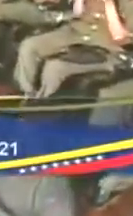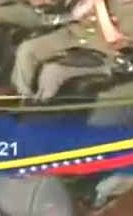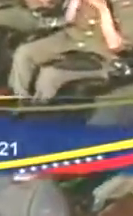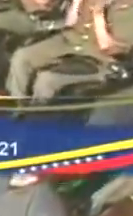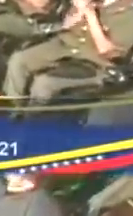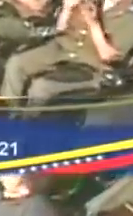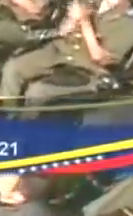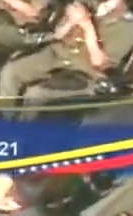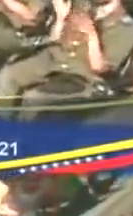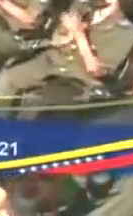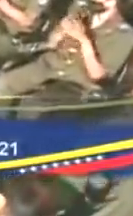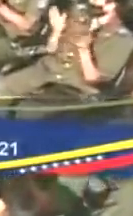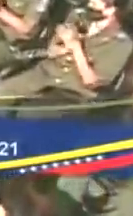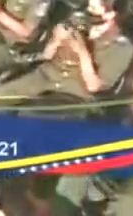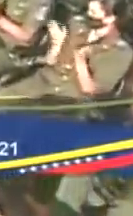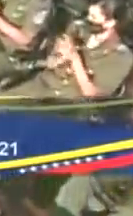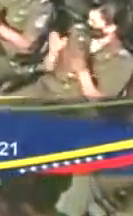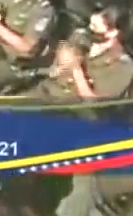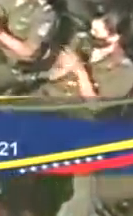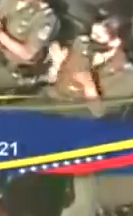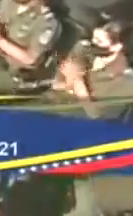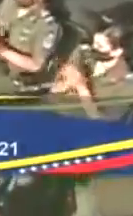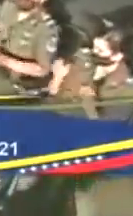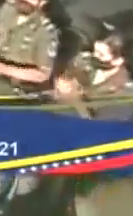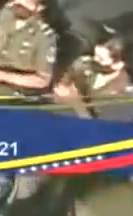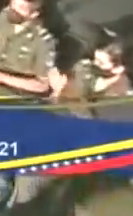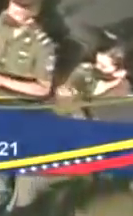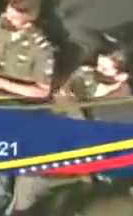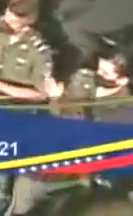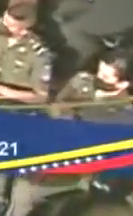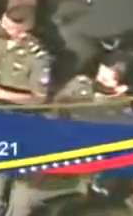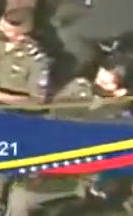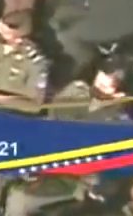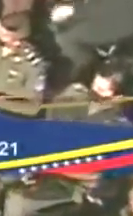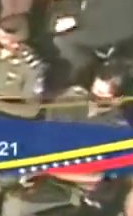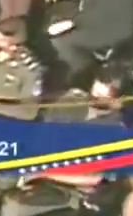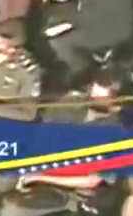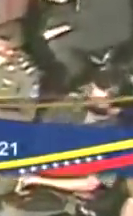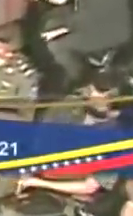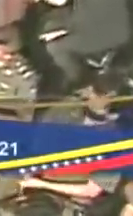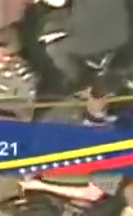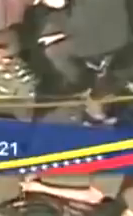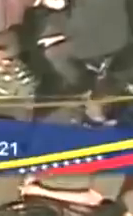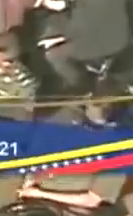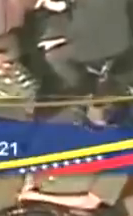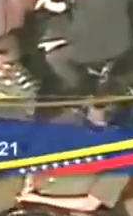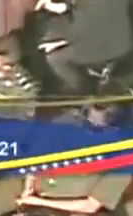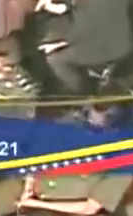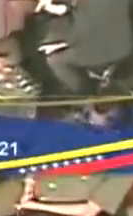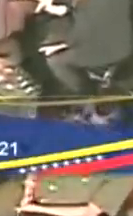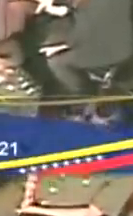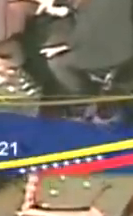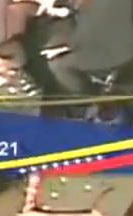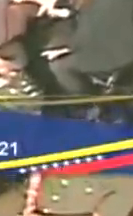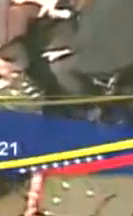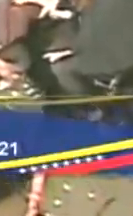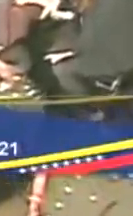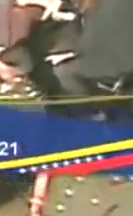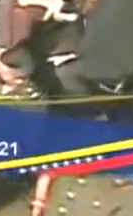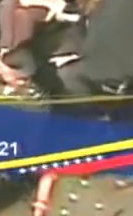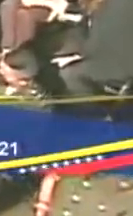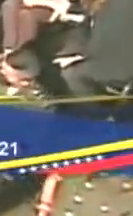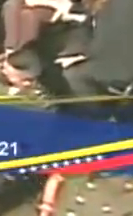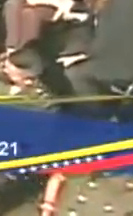realiza este reconocimiento al trabajo y al esfuerzo mostrado en la atención de la salud. A esta hora el presidente Nicolás Maduro